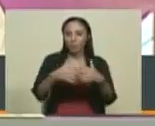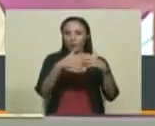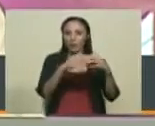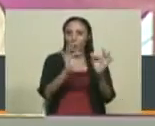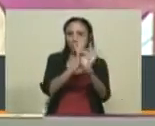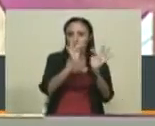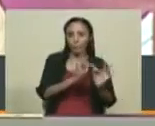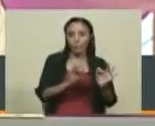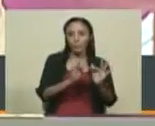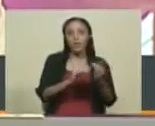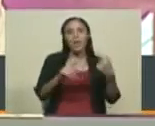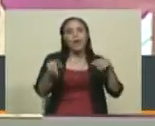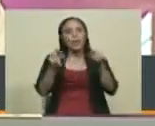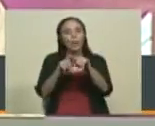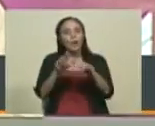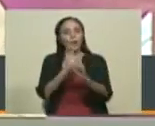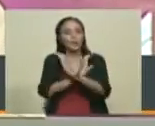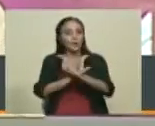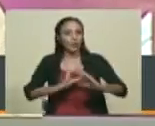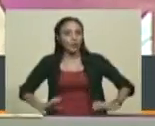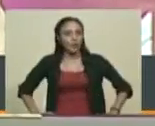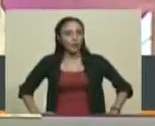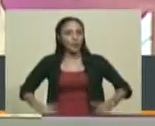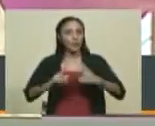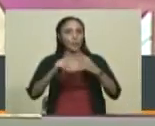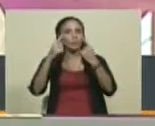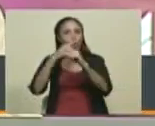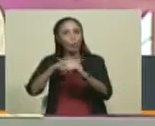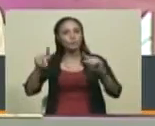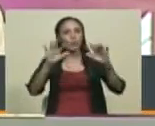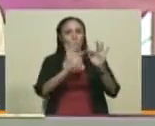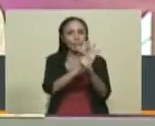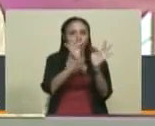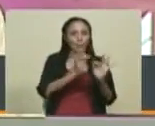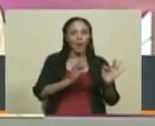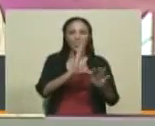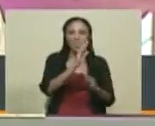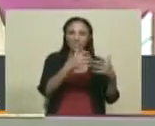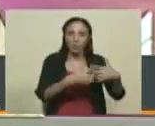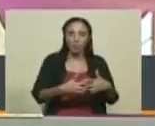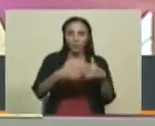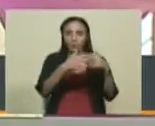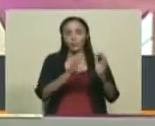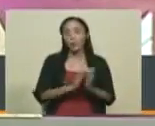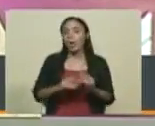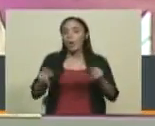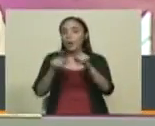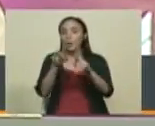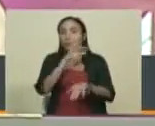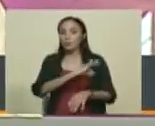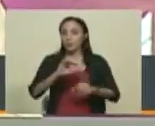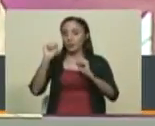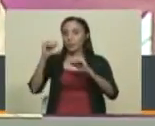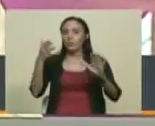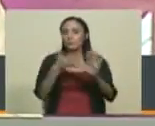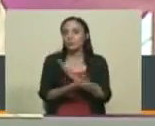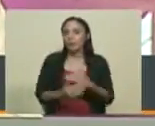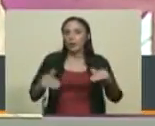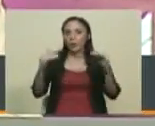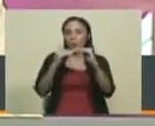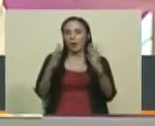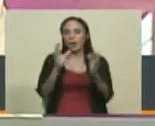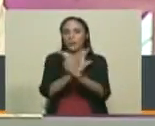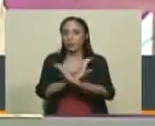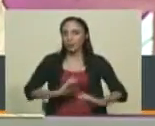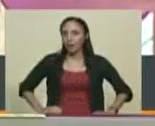el cristianismo y el capitalismo. Porque decir socialismo es decir cristianismo, es decir